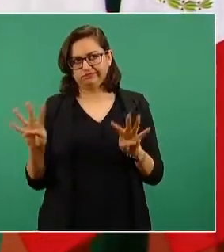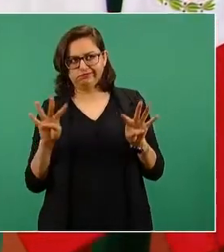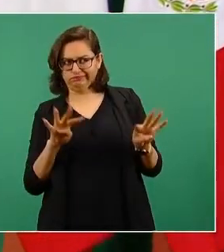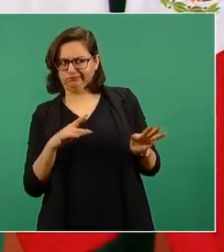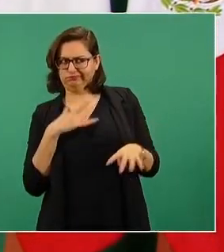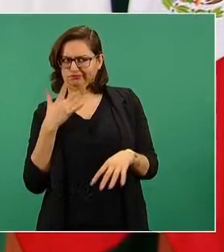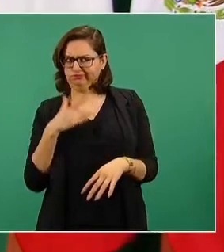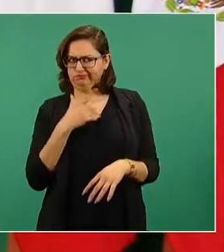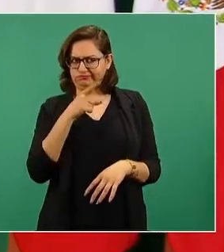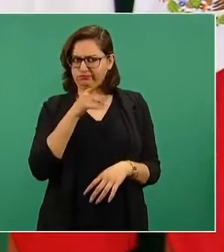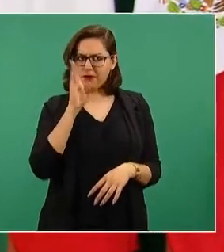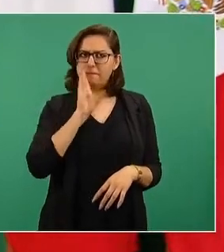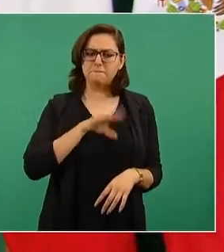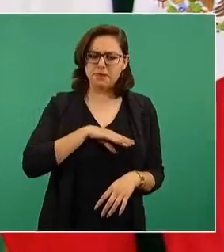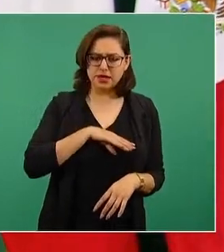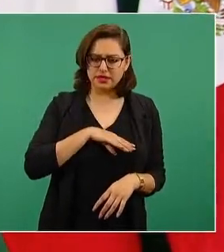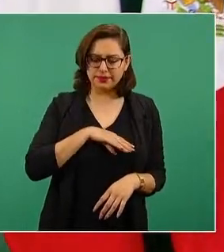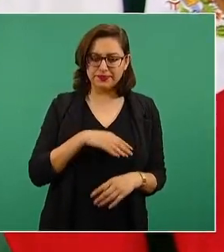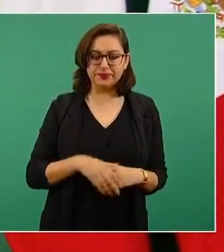estas concesiones,